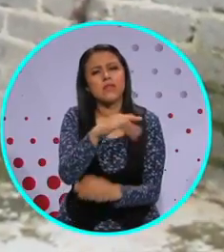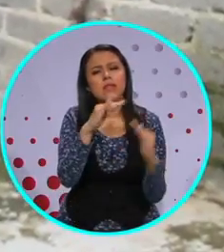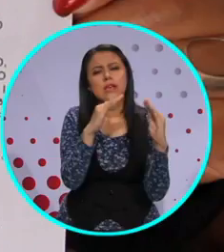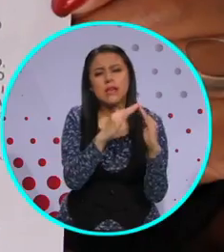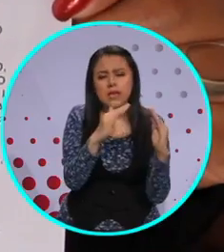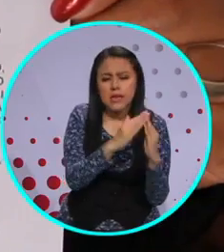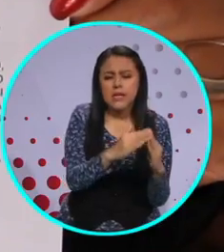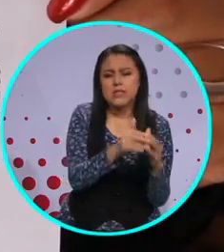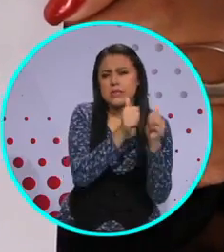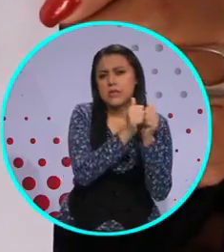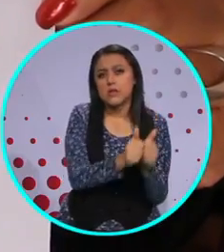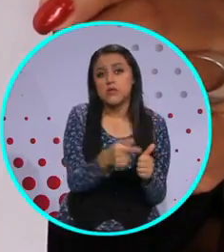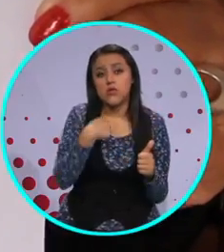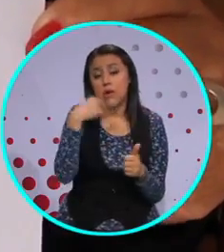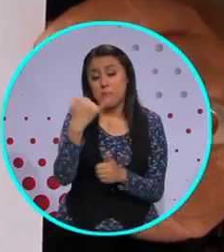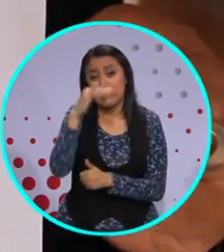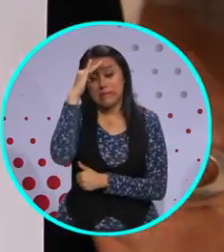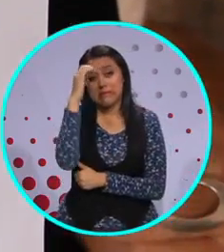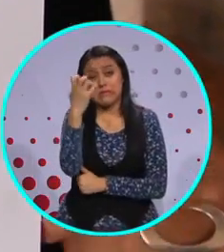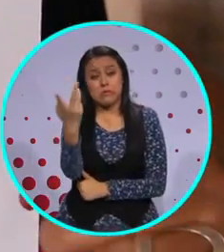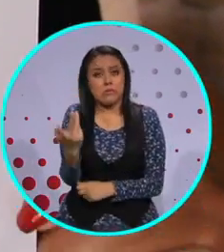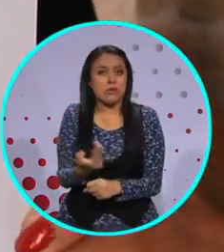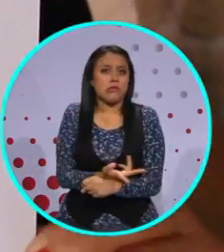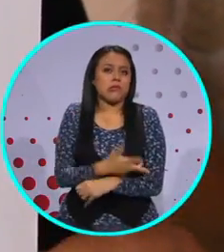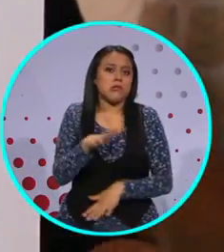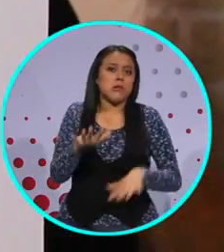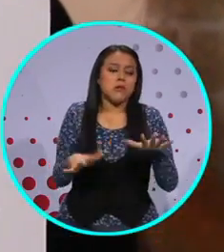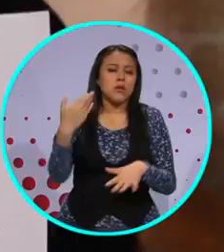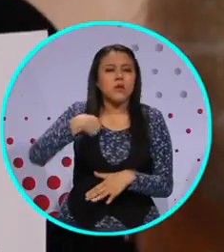su casa vivir esto